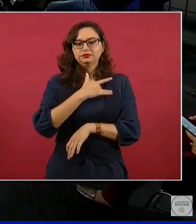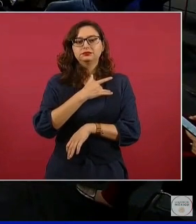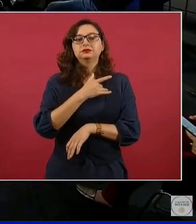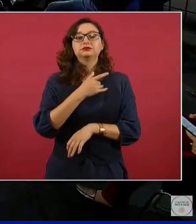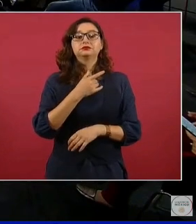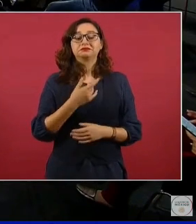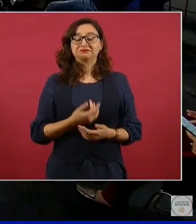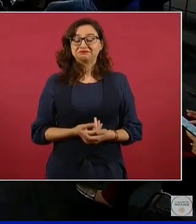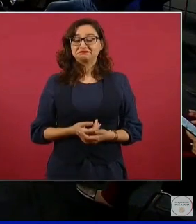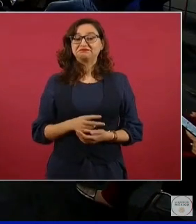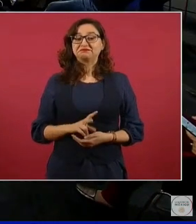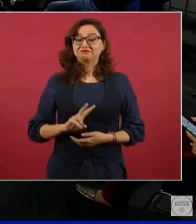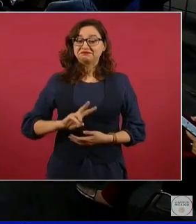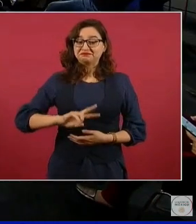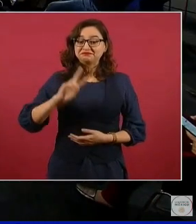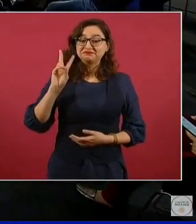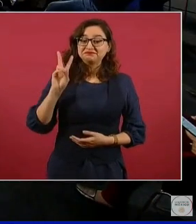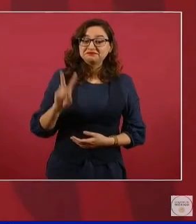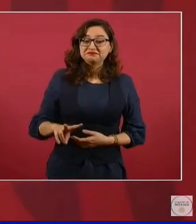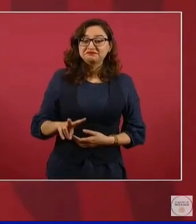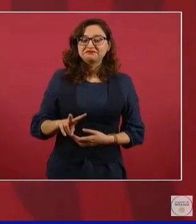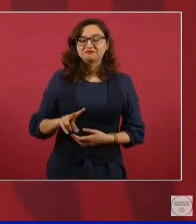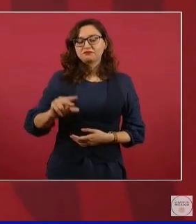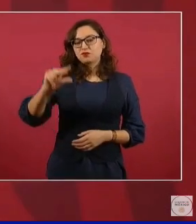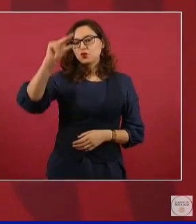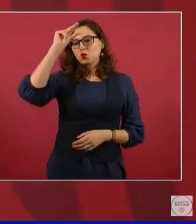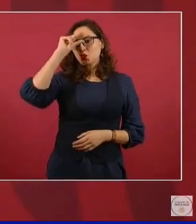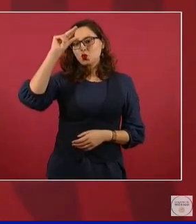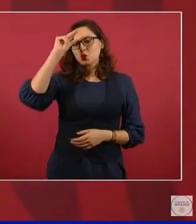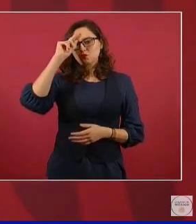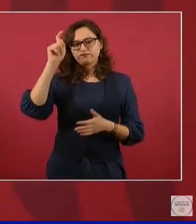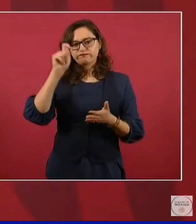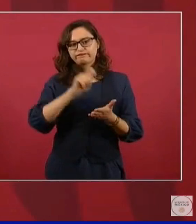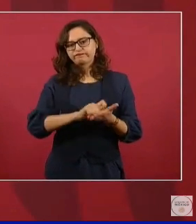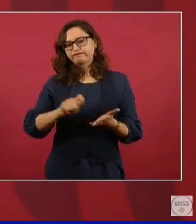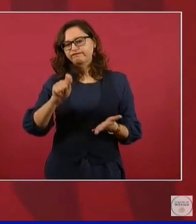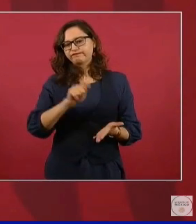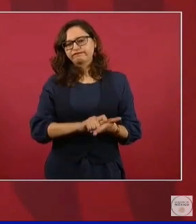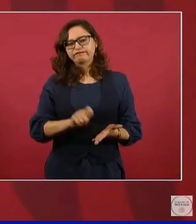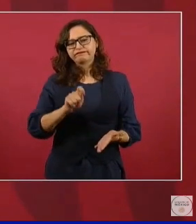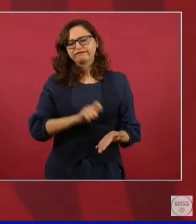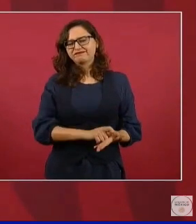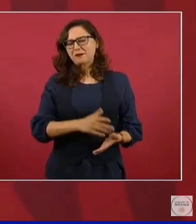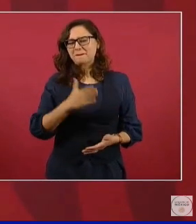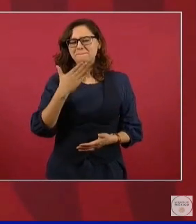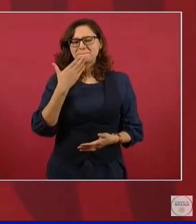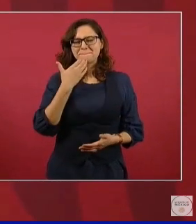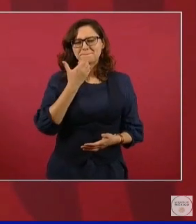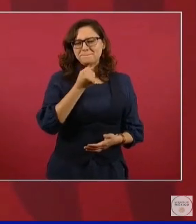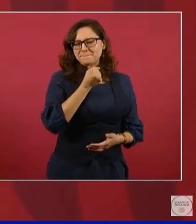muy inteligente y como escritor de primera,